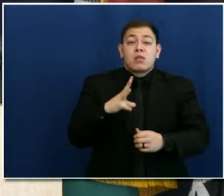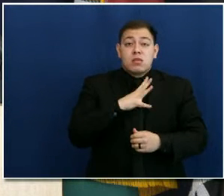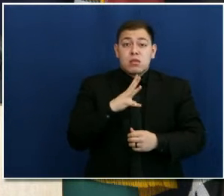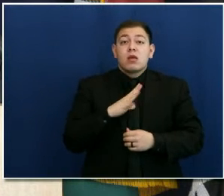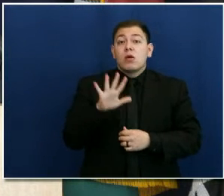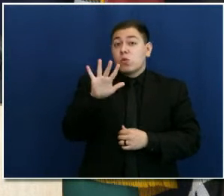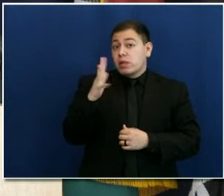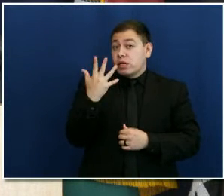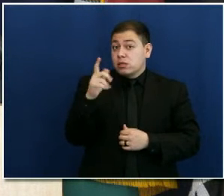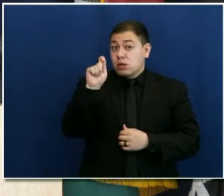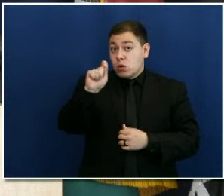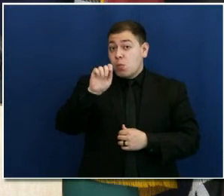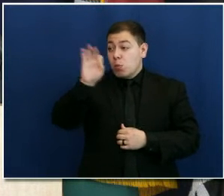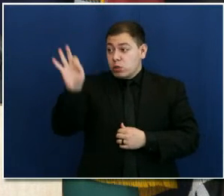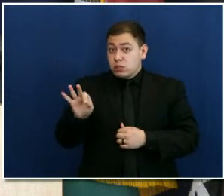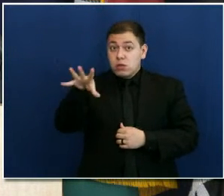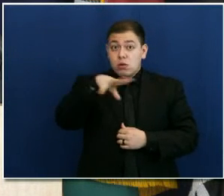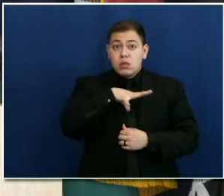57.5% ya tienen una vacuna.